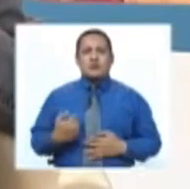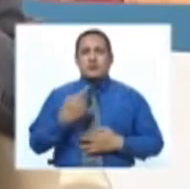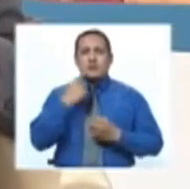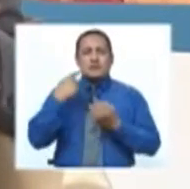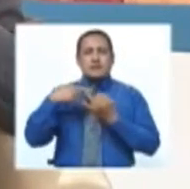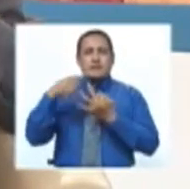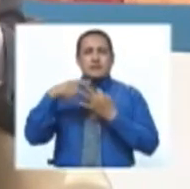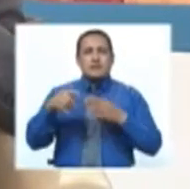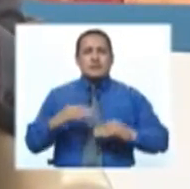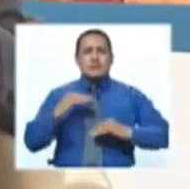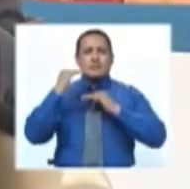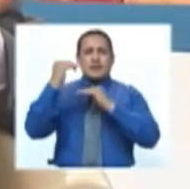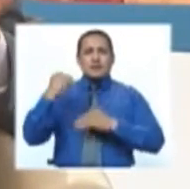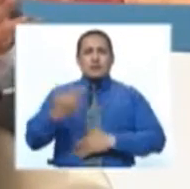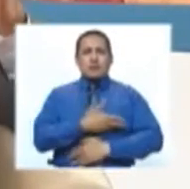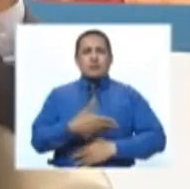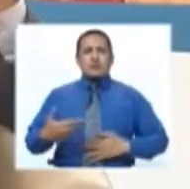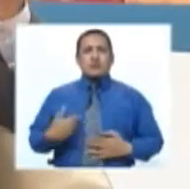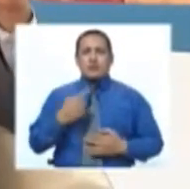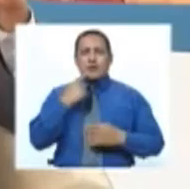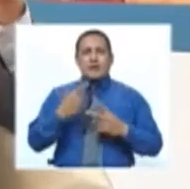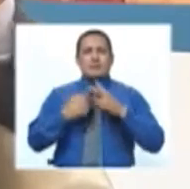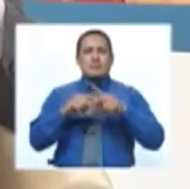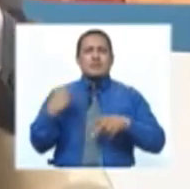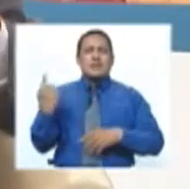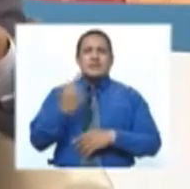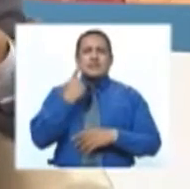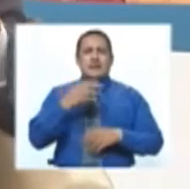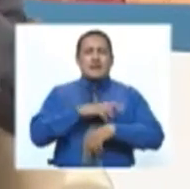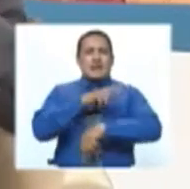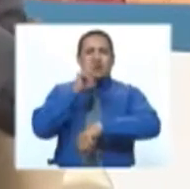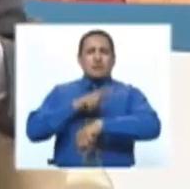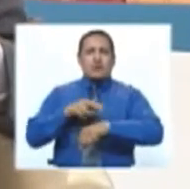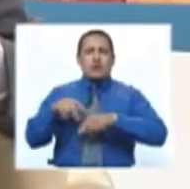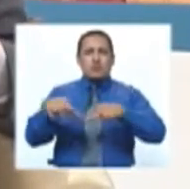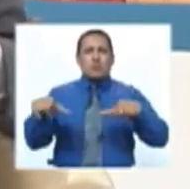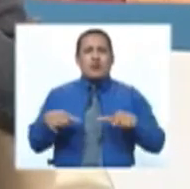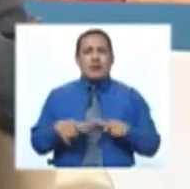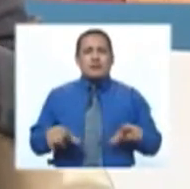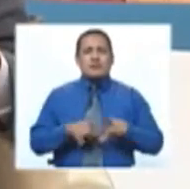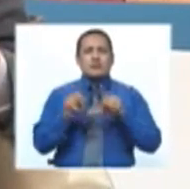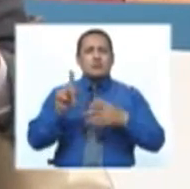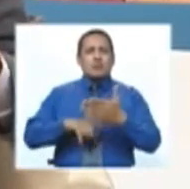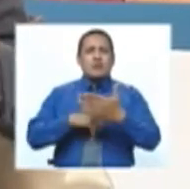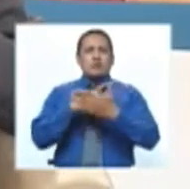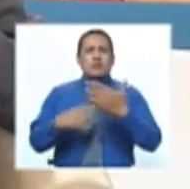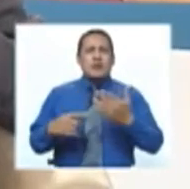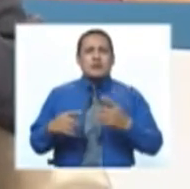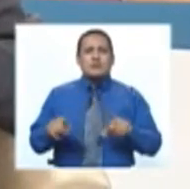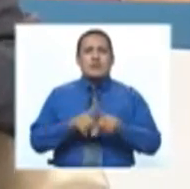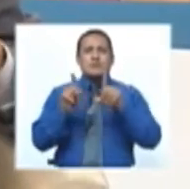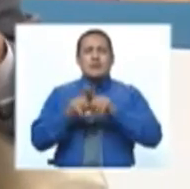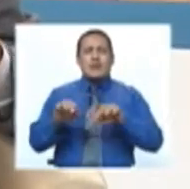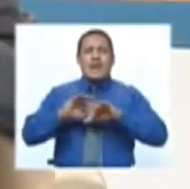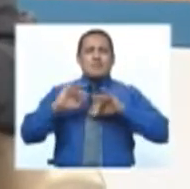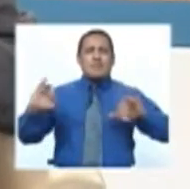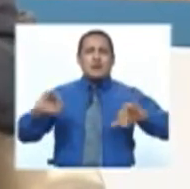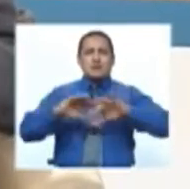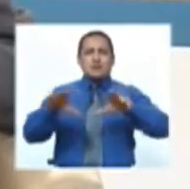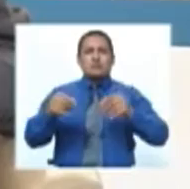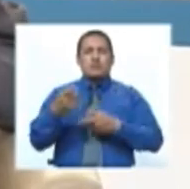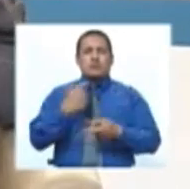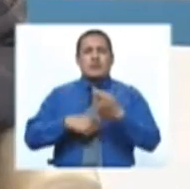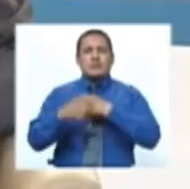de los distintos niveles de gobierno, nacional, regional, local, son indisponibles, están lejos